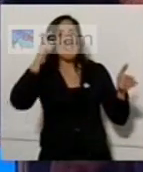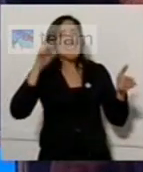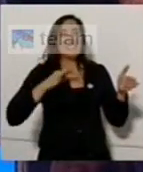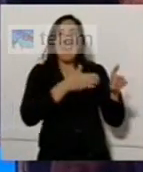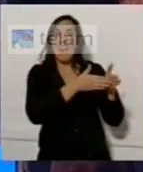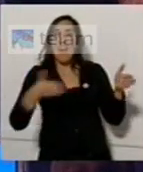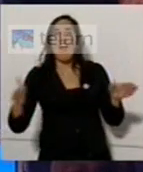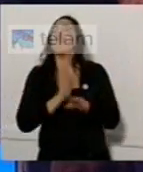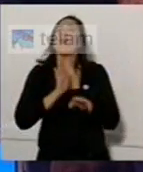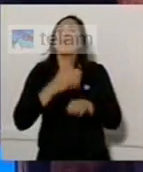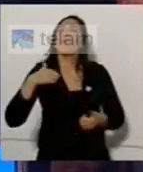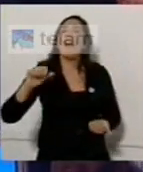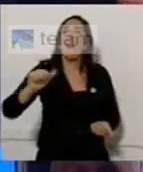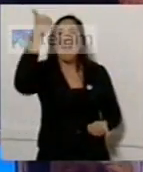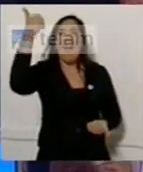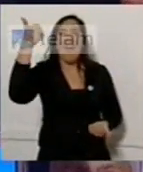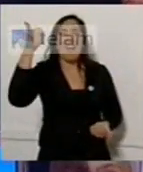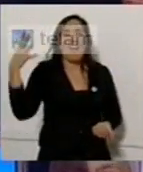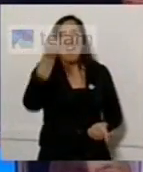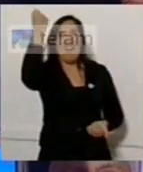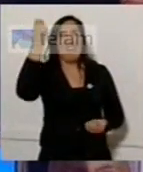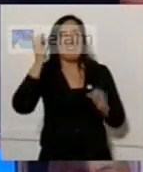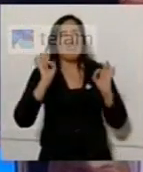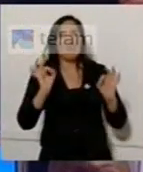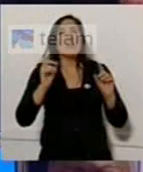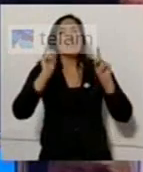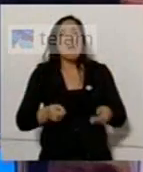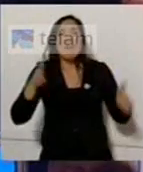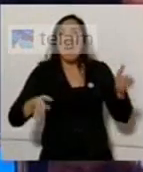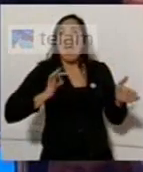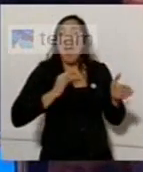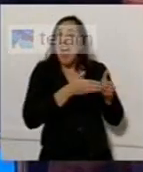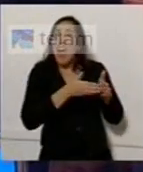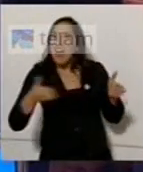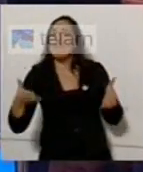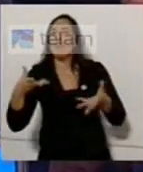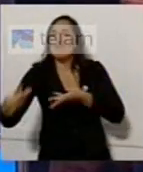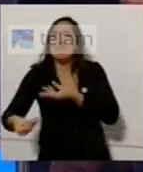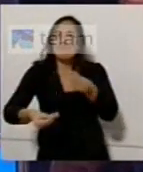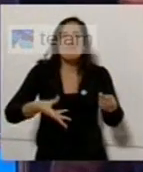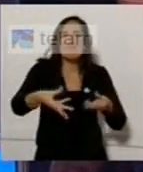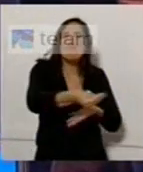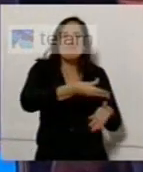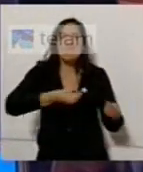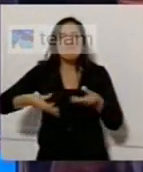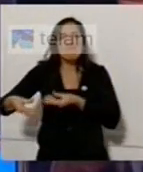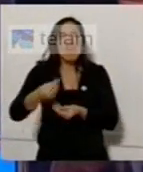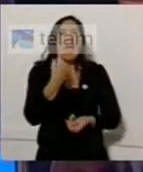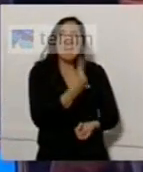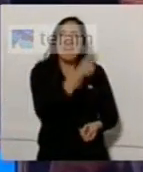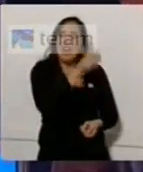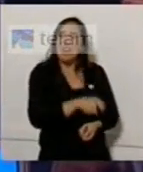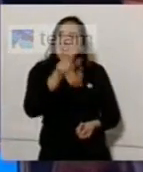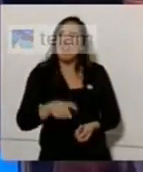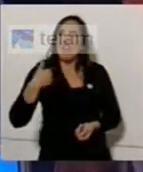la década de la solidaridad. La década donde cada argentino, o por lo menos